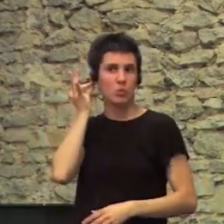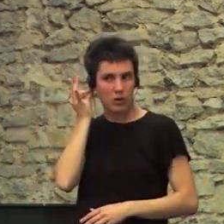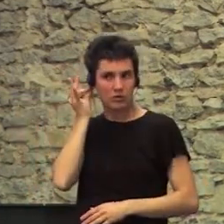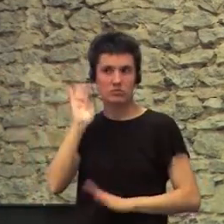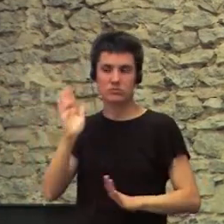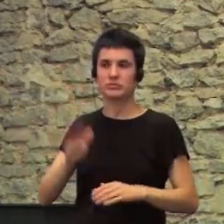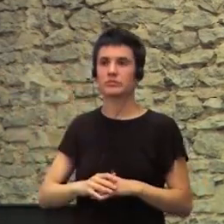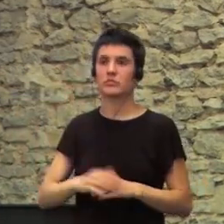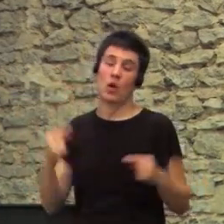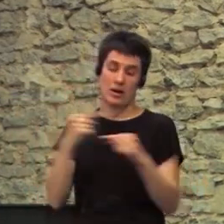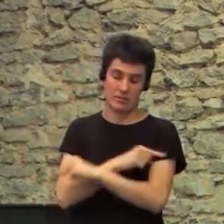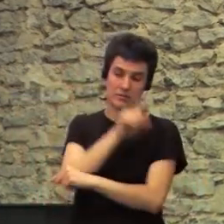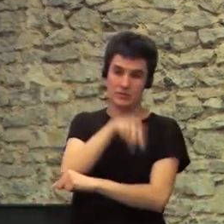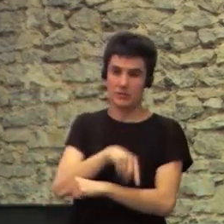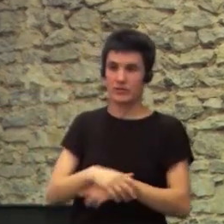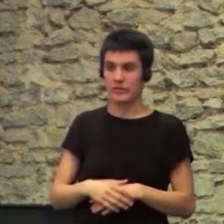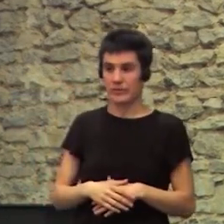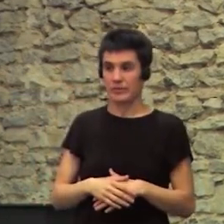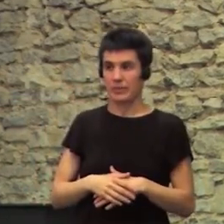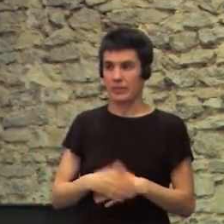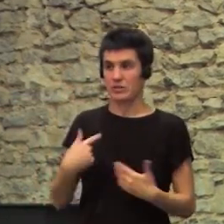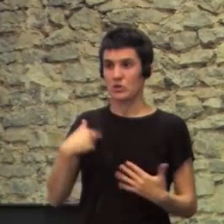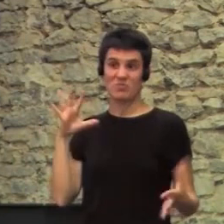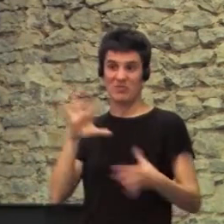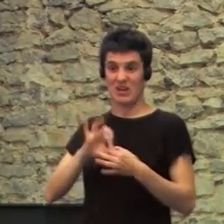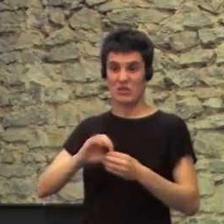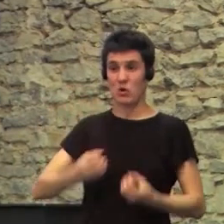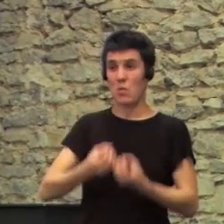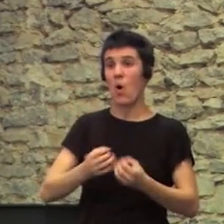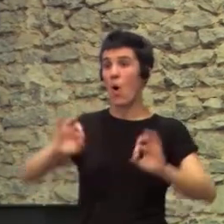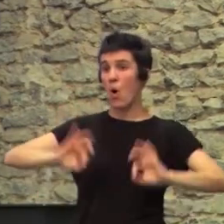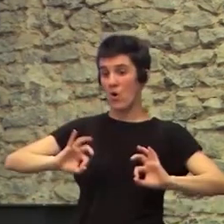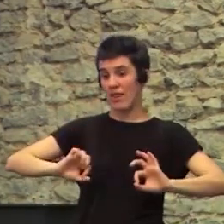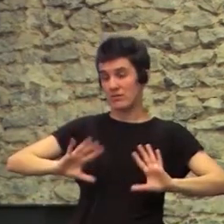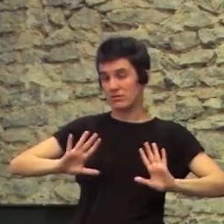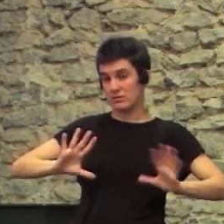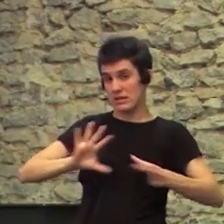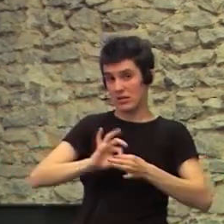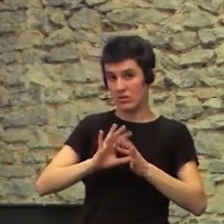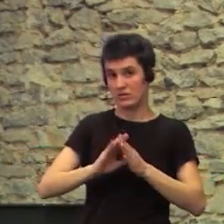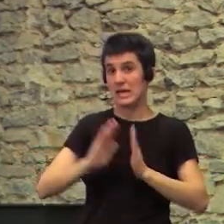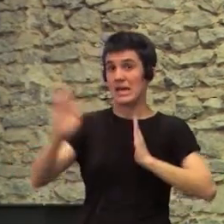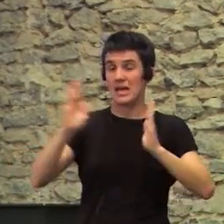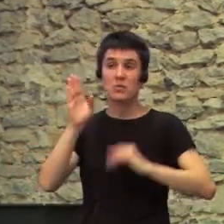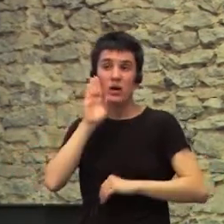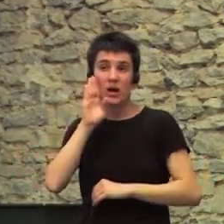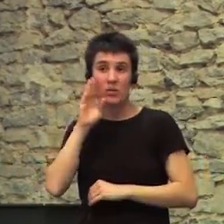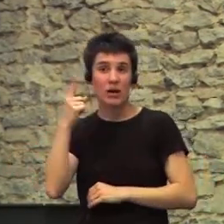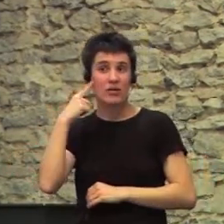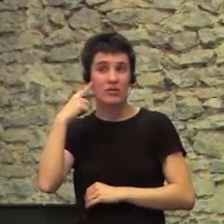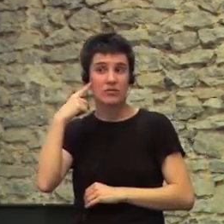femenina, y a la inversa, ¿no? Y esto ya lo que tenía que ver con las gónadas, esta clasificación. En esta época, sobre todo, es